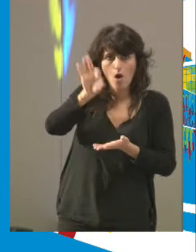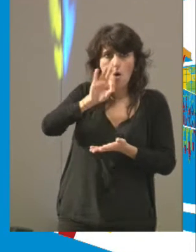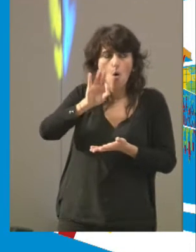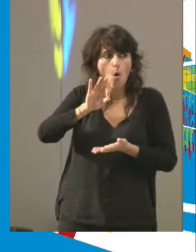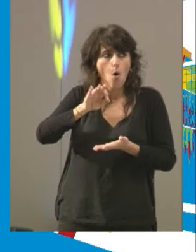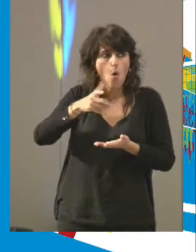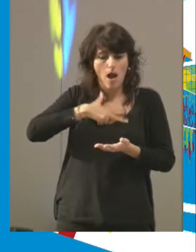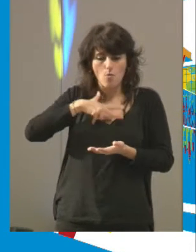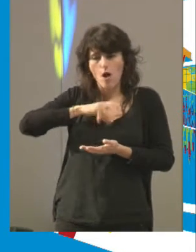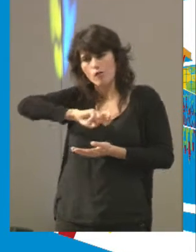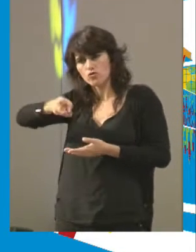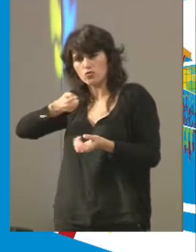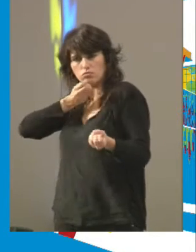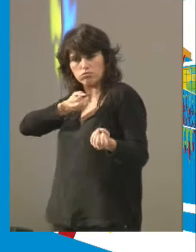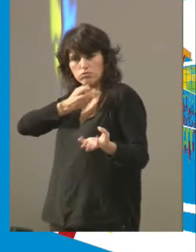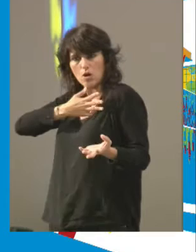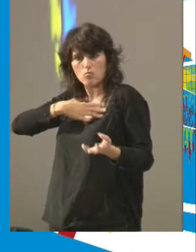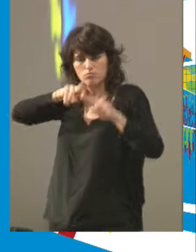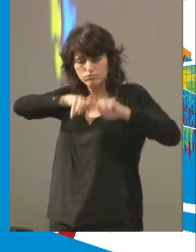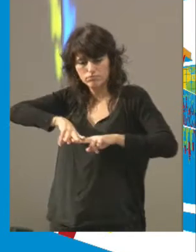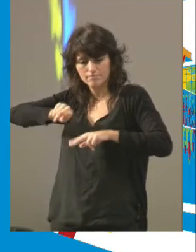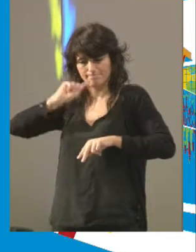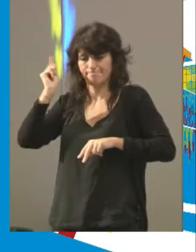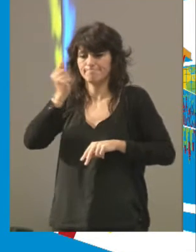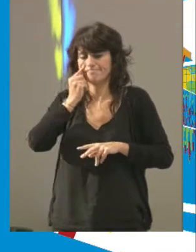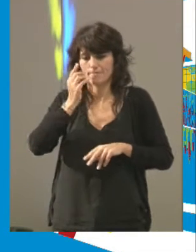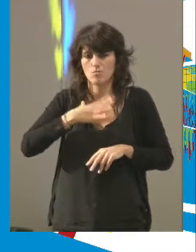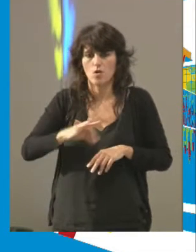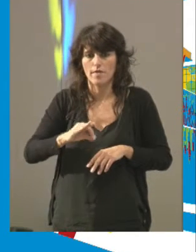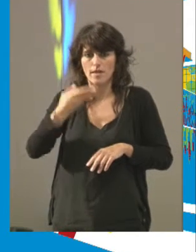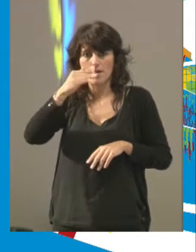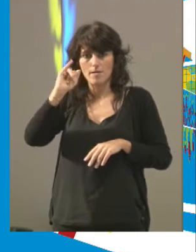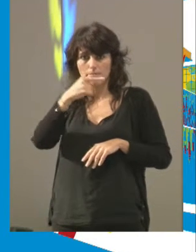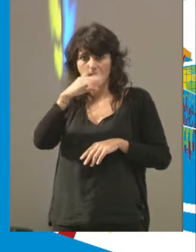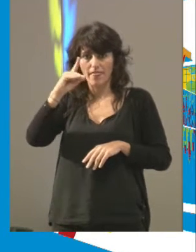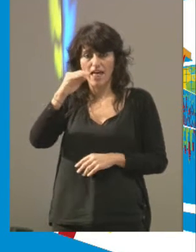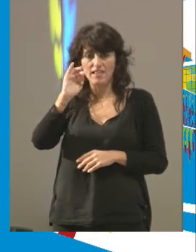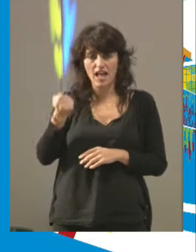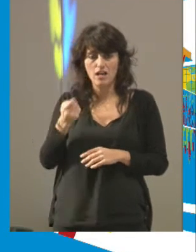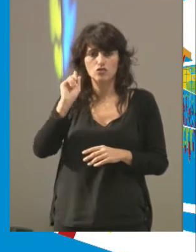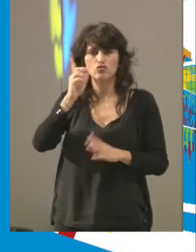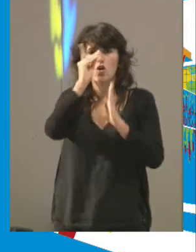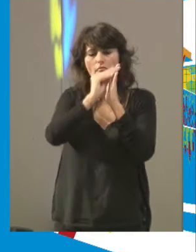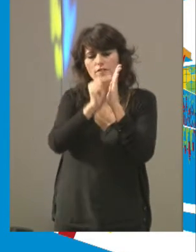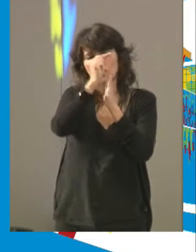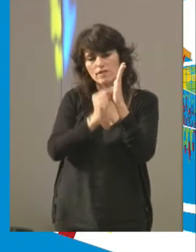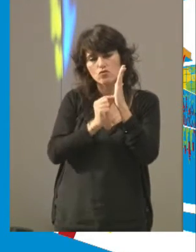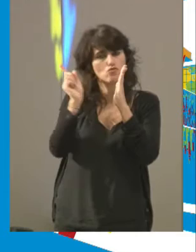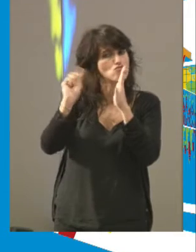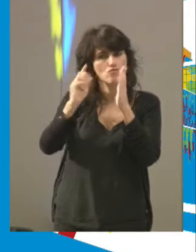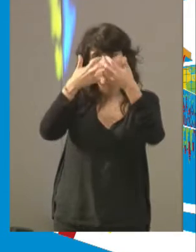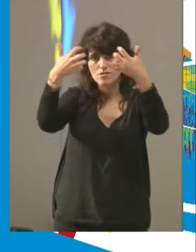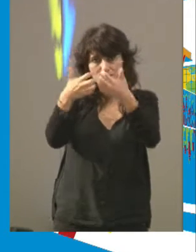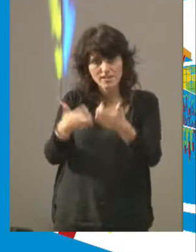otros abogados, pues ahí se pueden identificar. El tema del Big Data no solamente es datos, es texto.